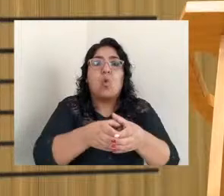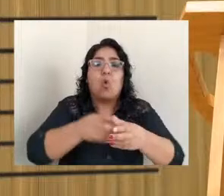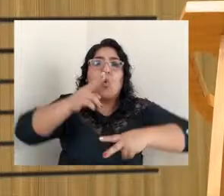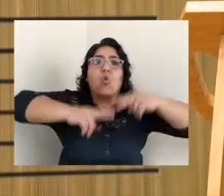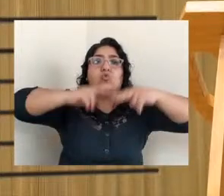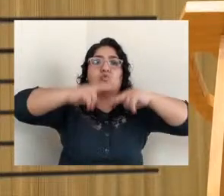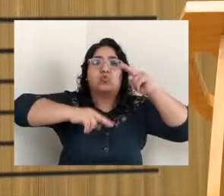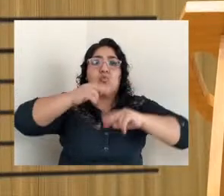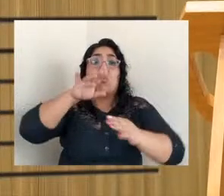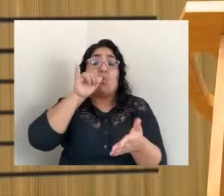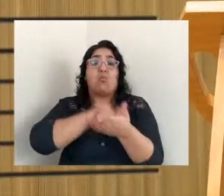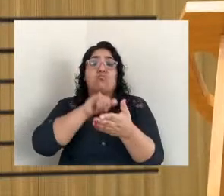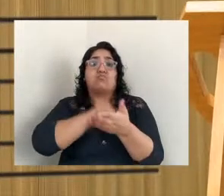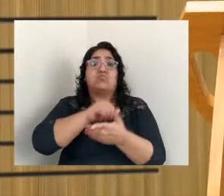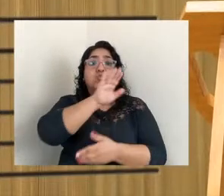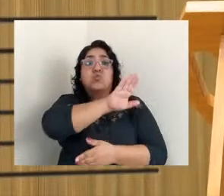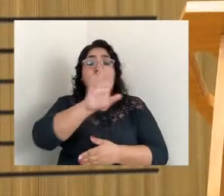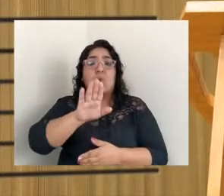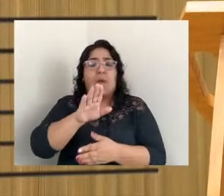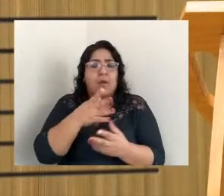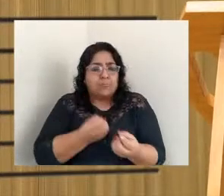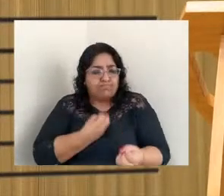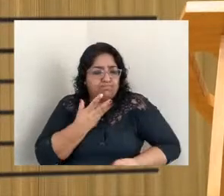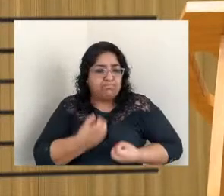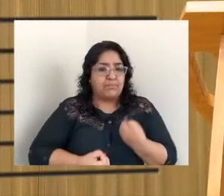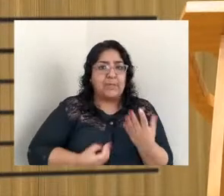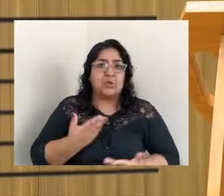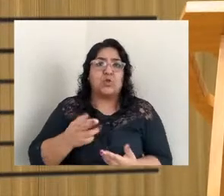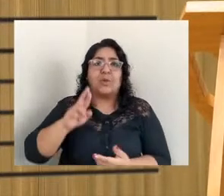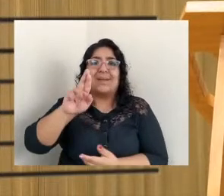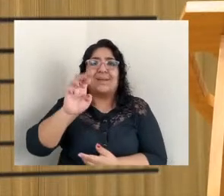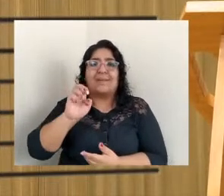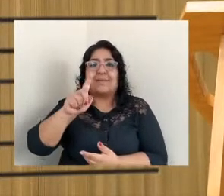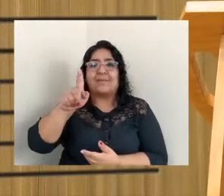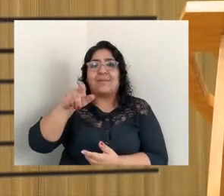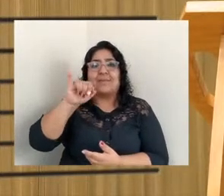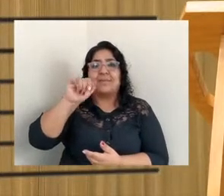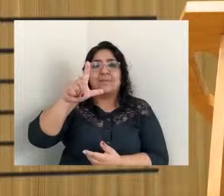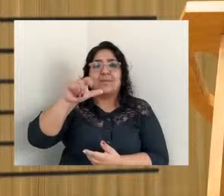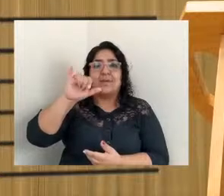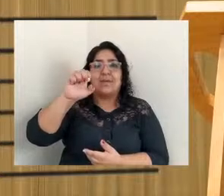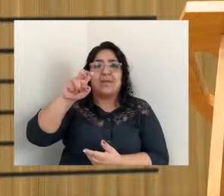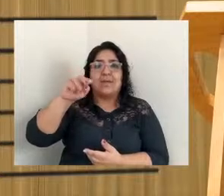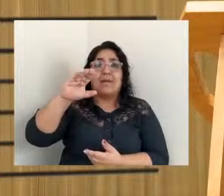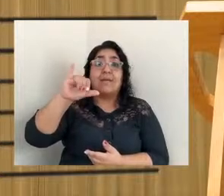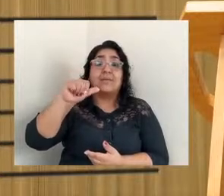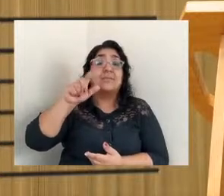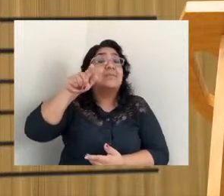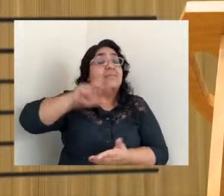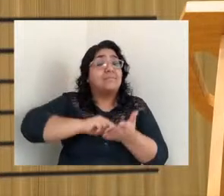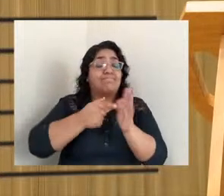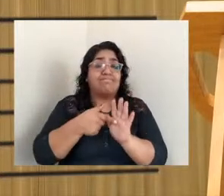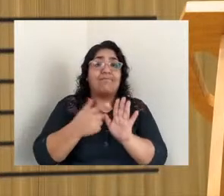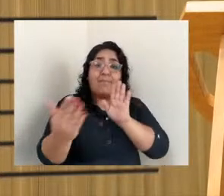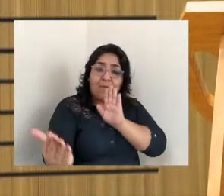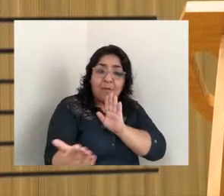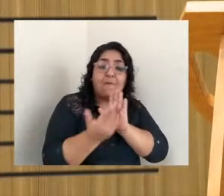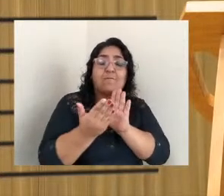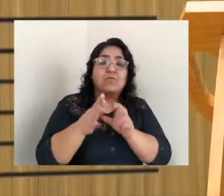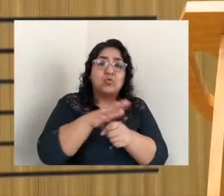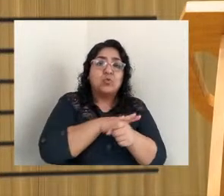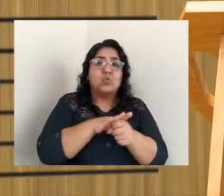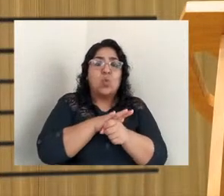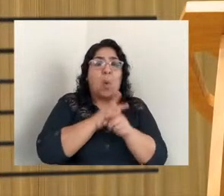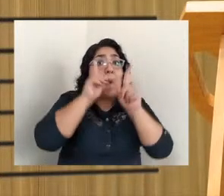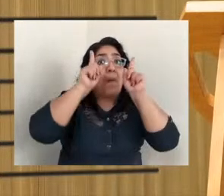así como ustedes son la mejor expresión de resiliencia, que enfrentó esta gran adversidad y la van a convertir en una